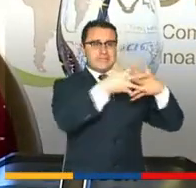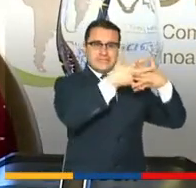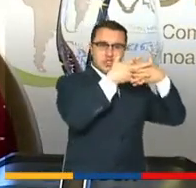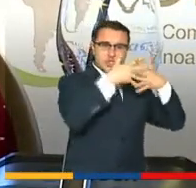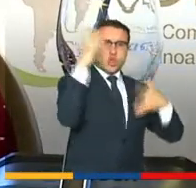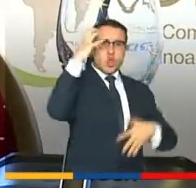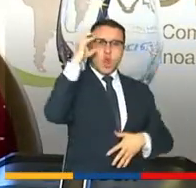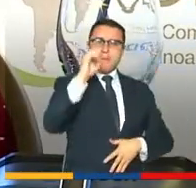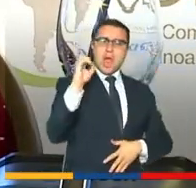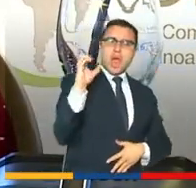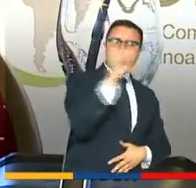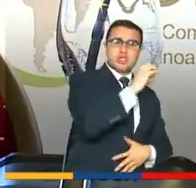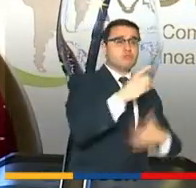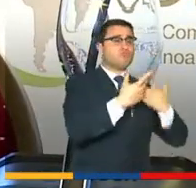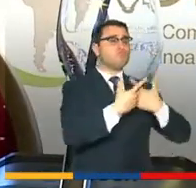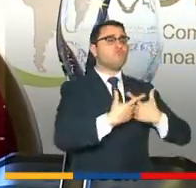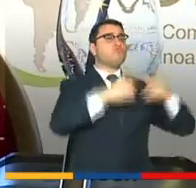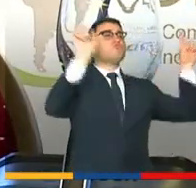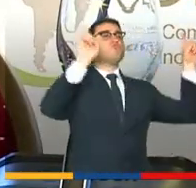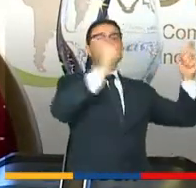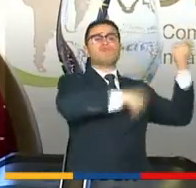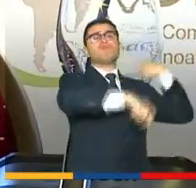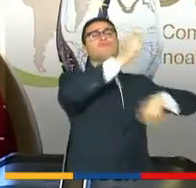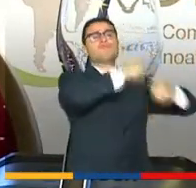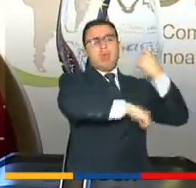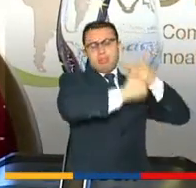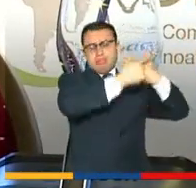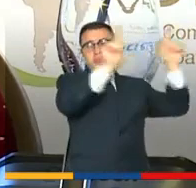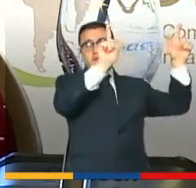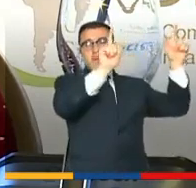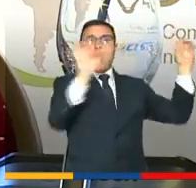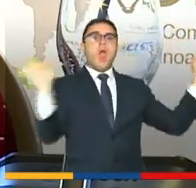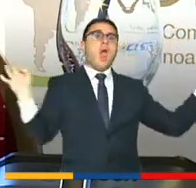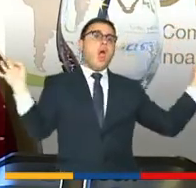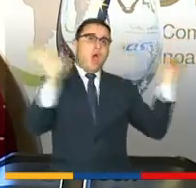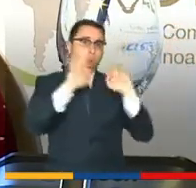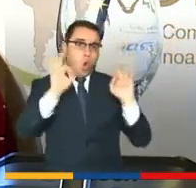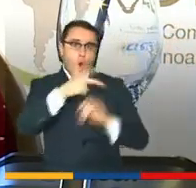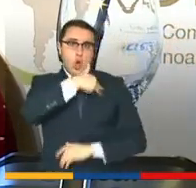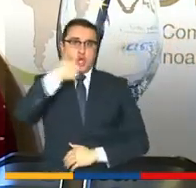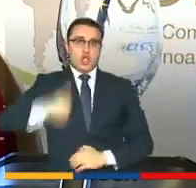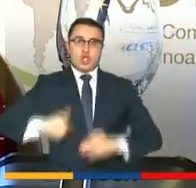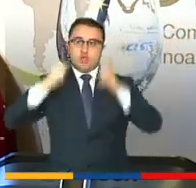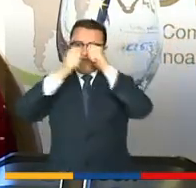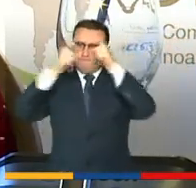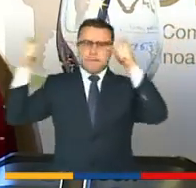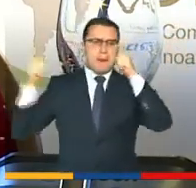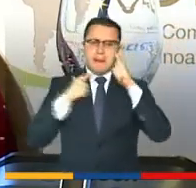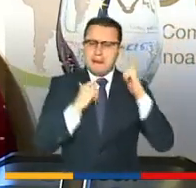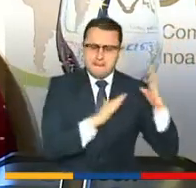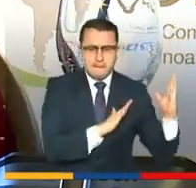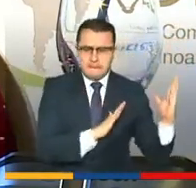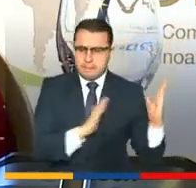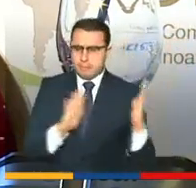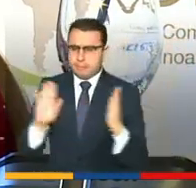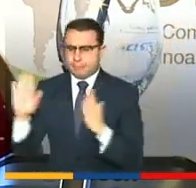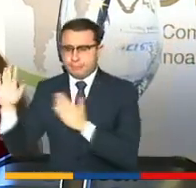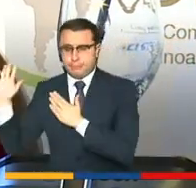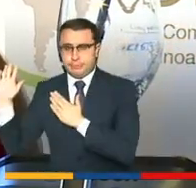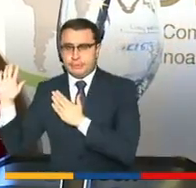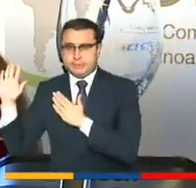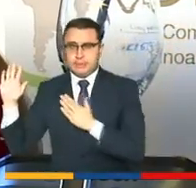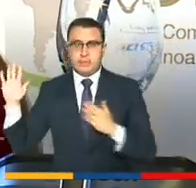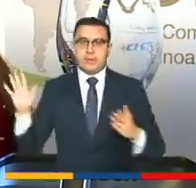Unidos, o enfrentados al poder planificador del Estado chino, alguno de los